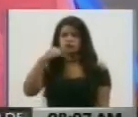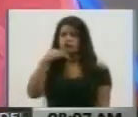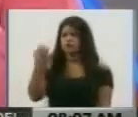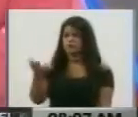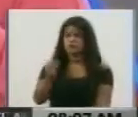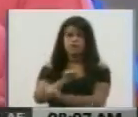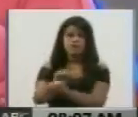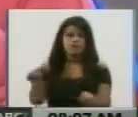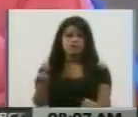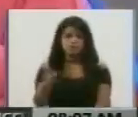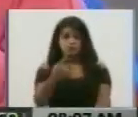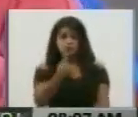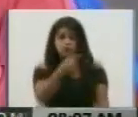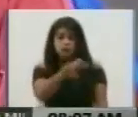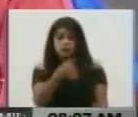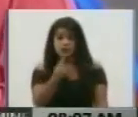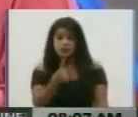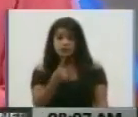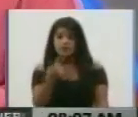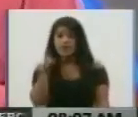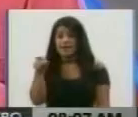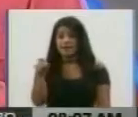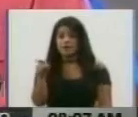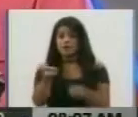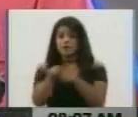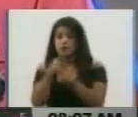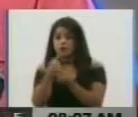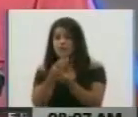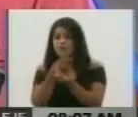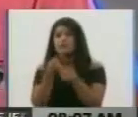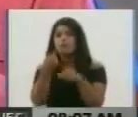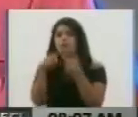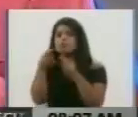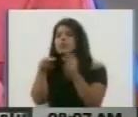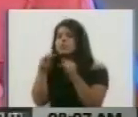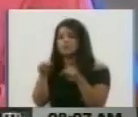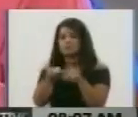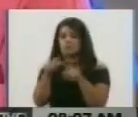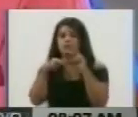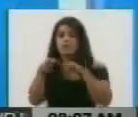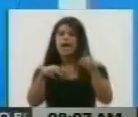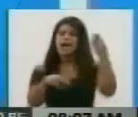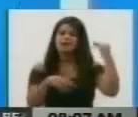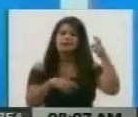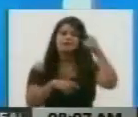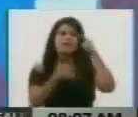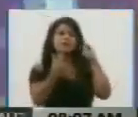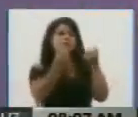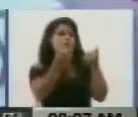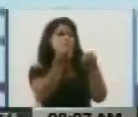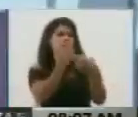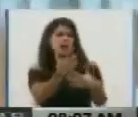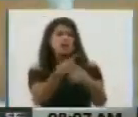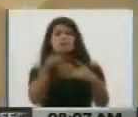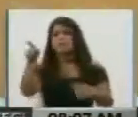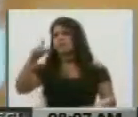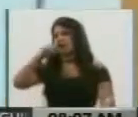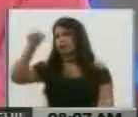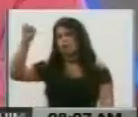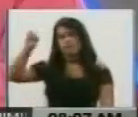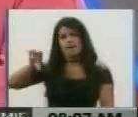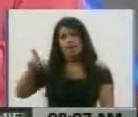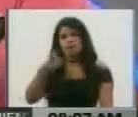cómo ensalivan la pelota, porque primero era que Chávez era bueno y su idea es muy buena, pero Maduro era el malo.